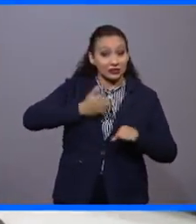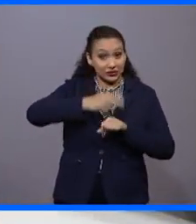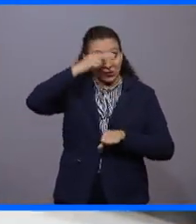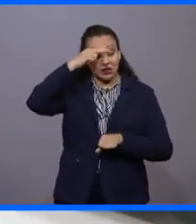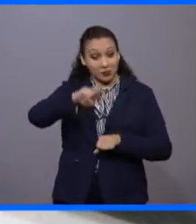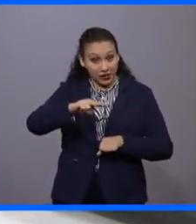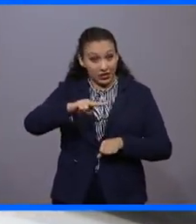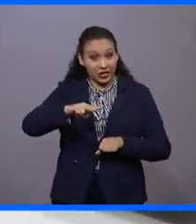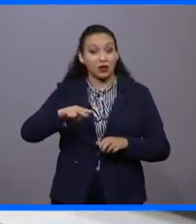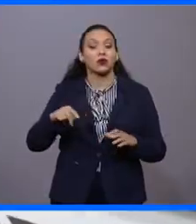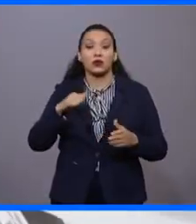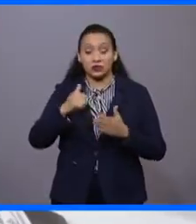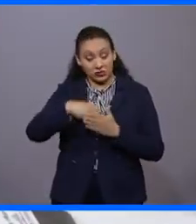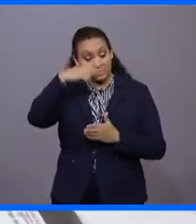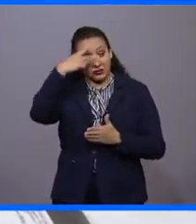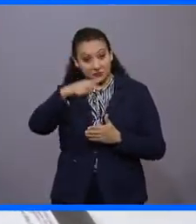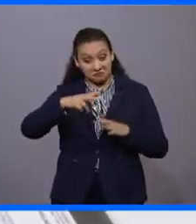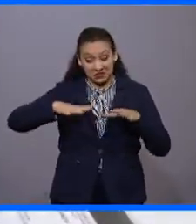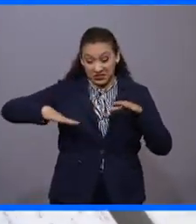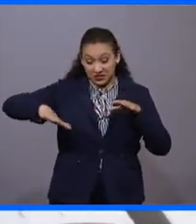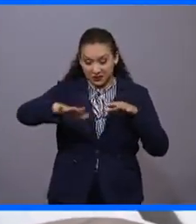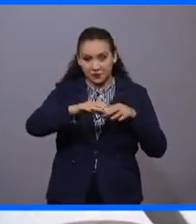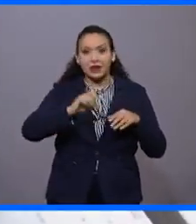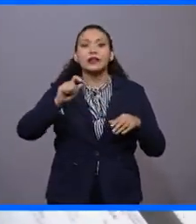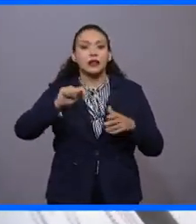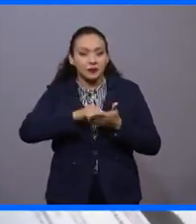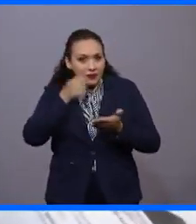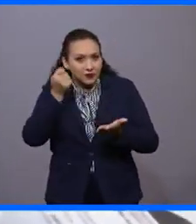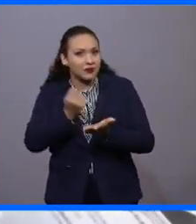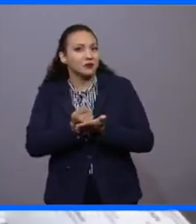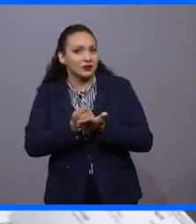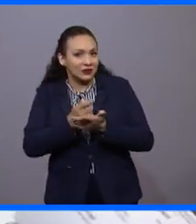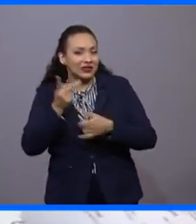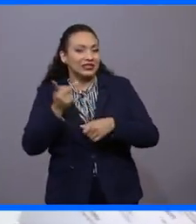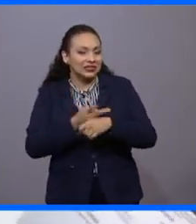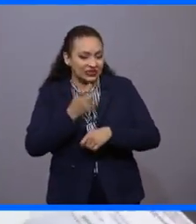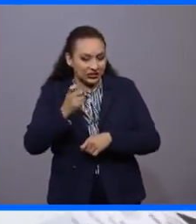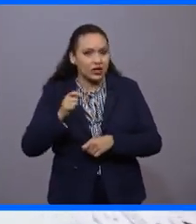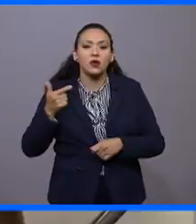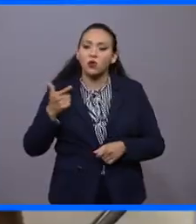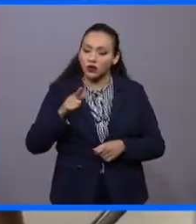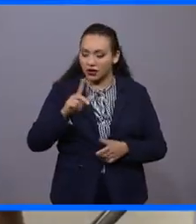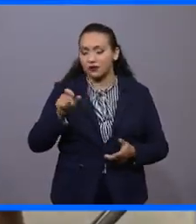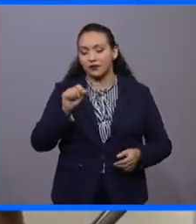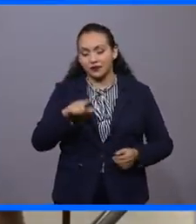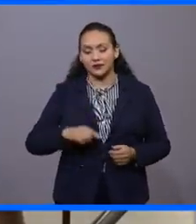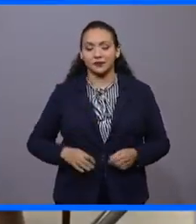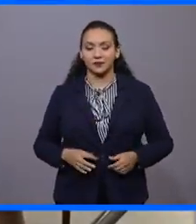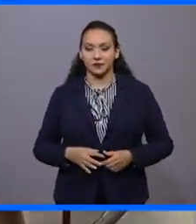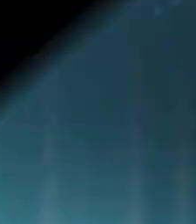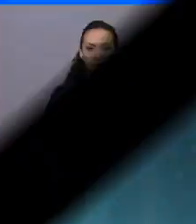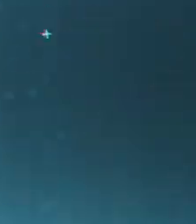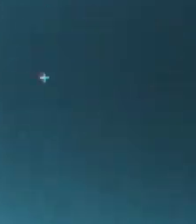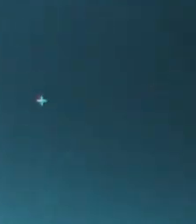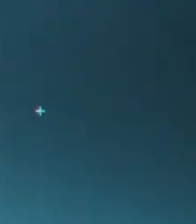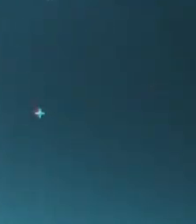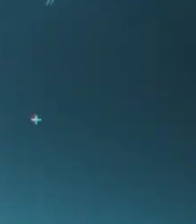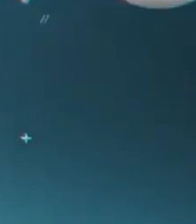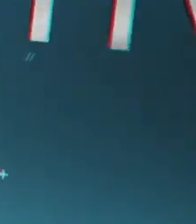México, la capital del país, además de Tamaulipas y Guanajuato.